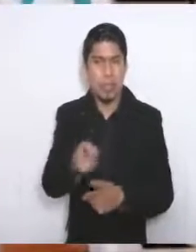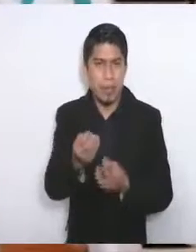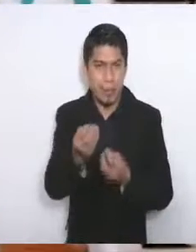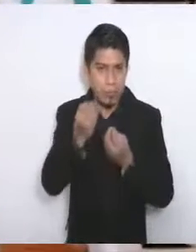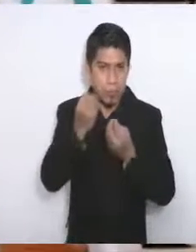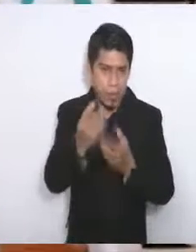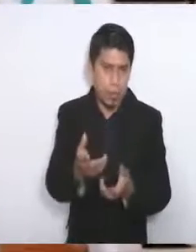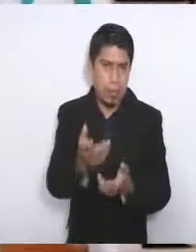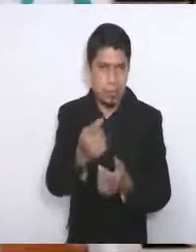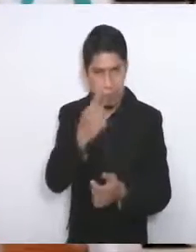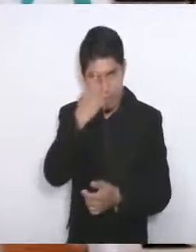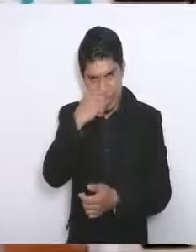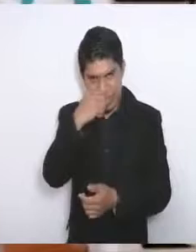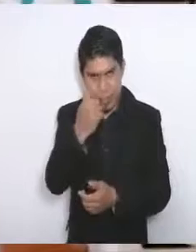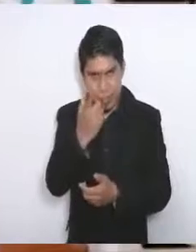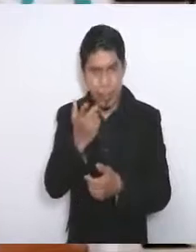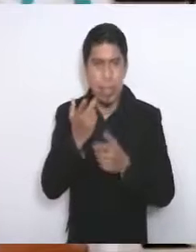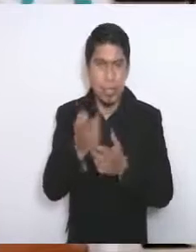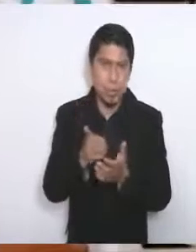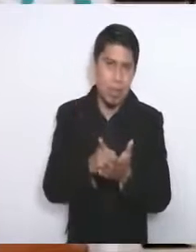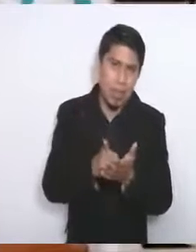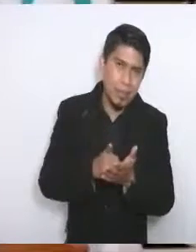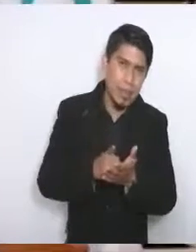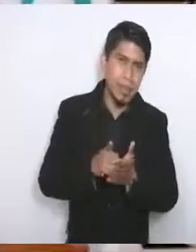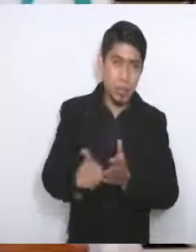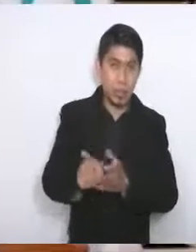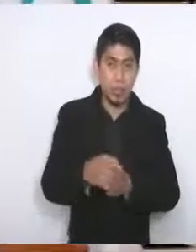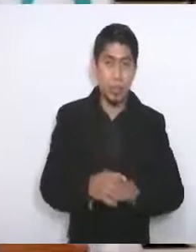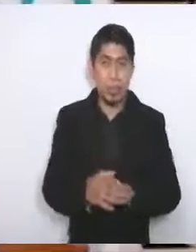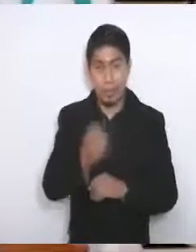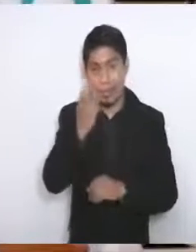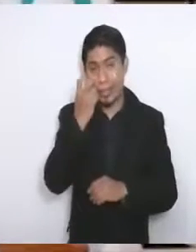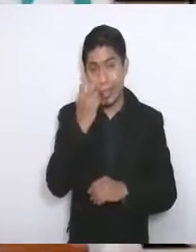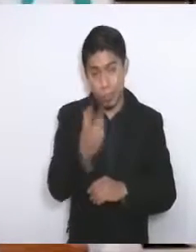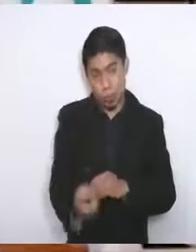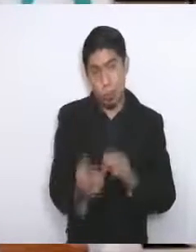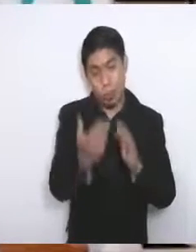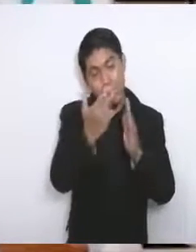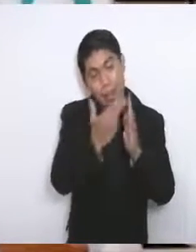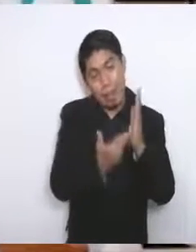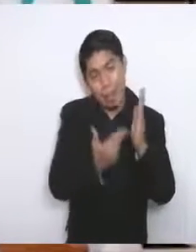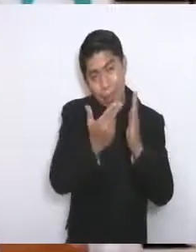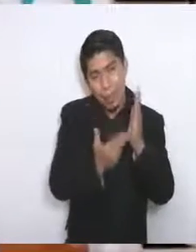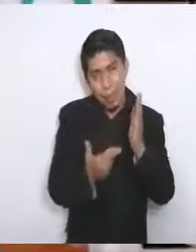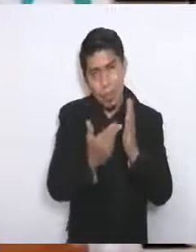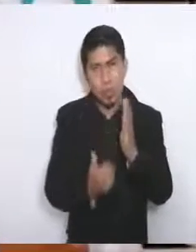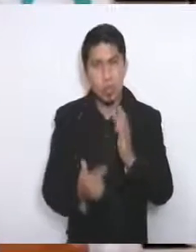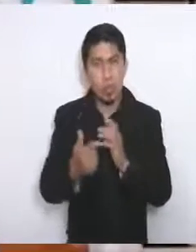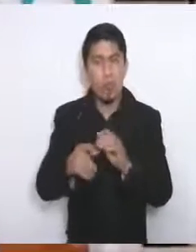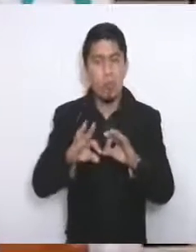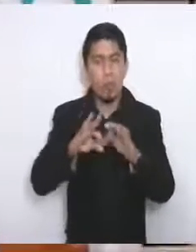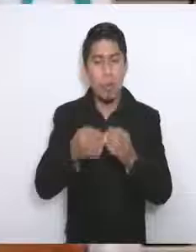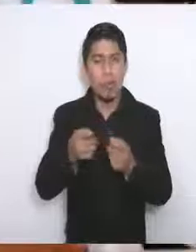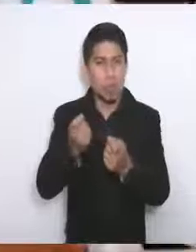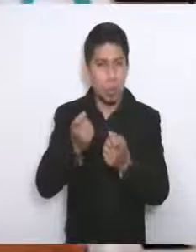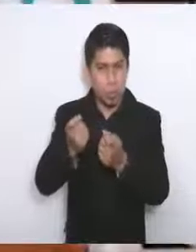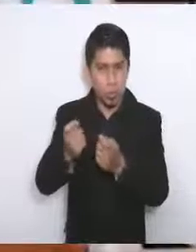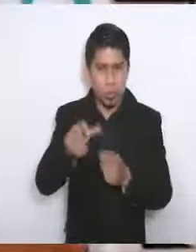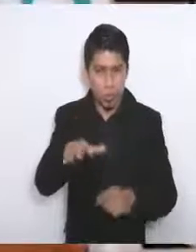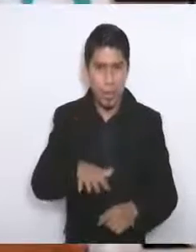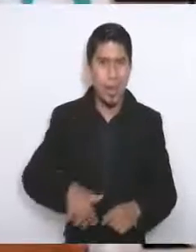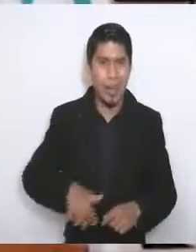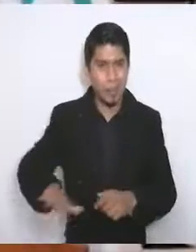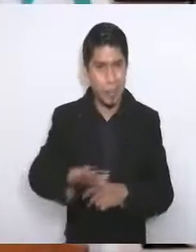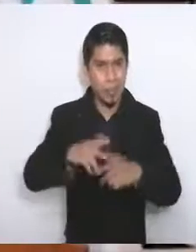y facilitar el pleno goce de estos derechos pues son instrumentos son mecanismos de control ciudadano